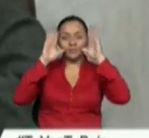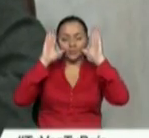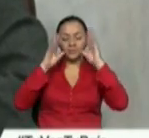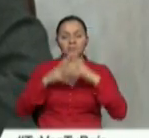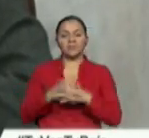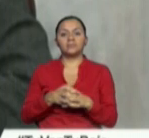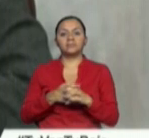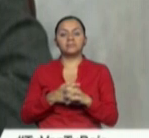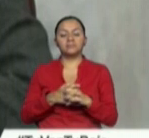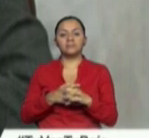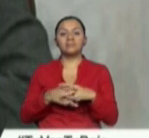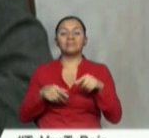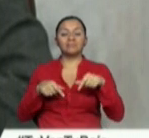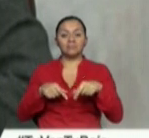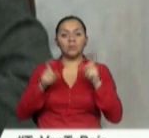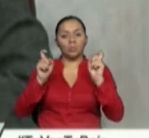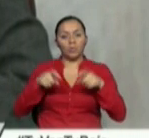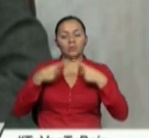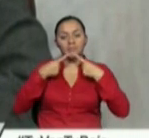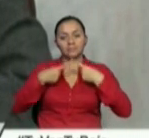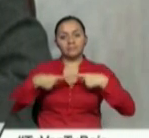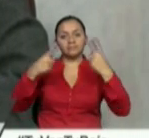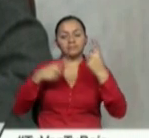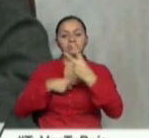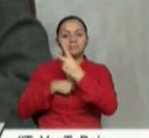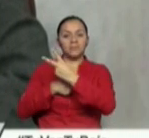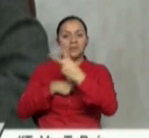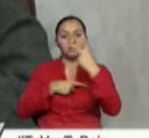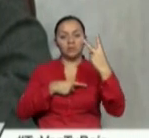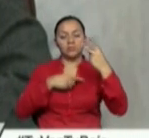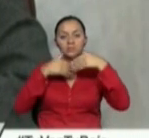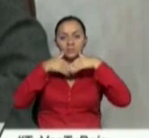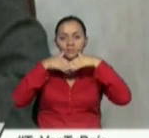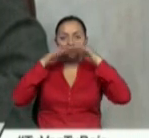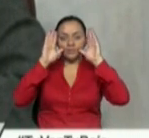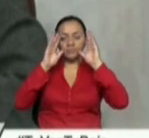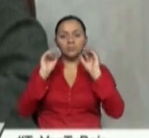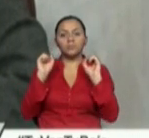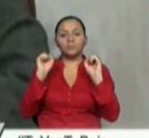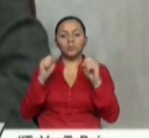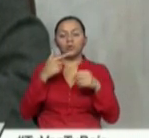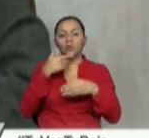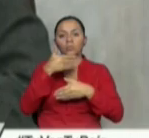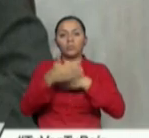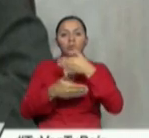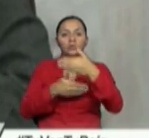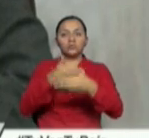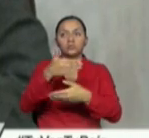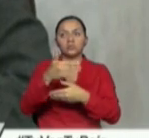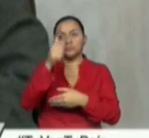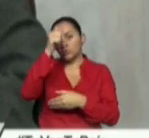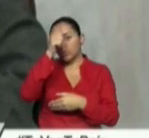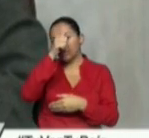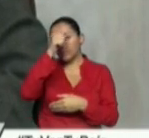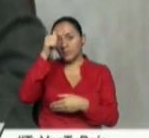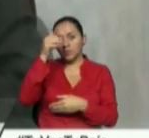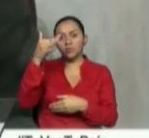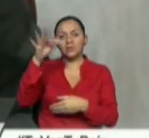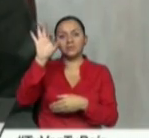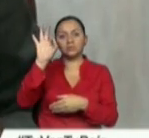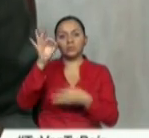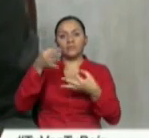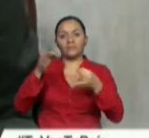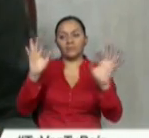efectivamente la convocatoria se la puede realizar el día 22 de diciembre y que podamos llevar adelante el proceso el día domingo 19 de